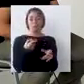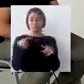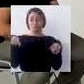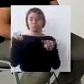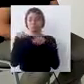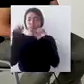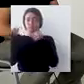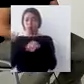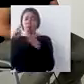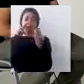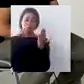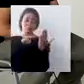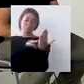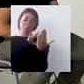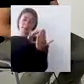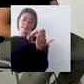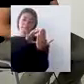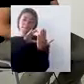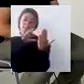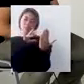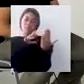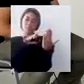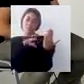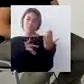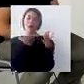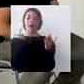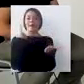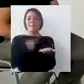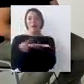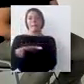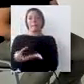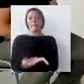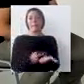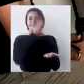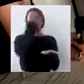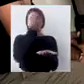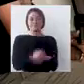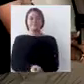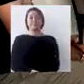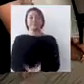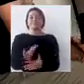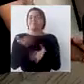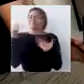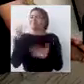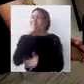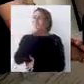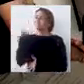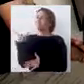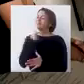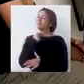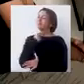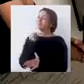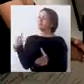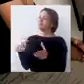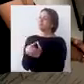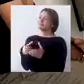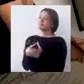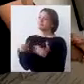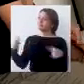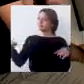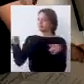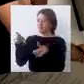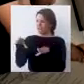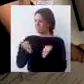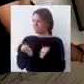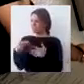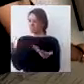las personas lo lean previamente y lo discutamos, ¿cierto? ¿Y cómo ha sido esa recepción de los cómics entre las personas que nos